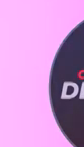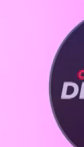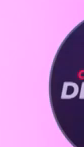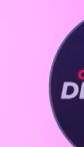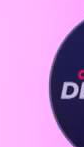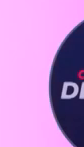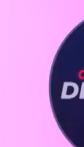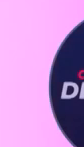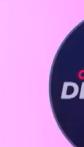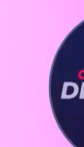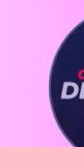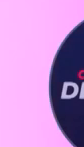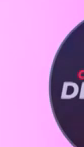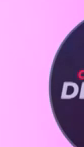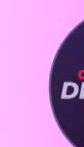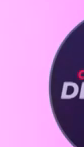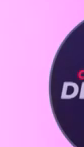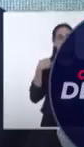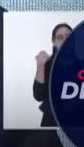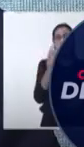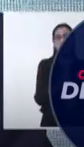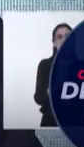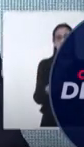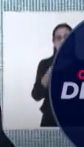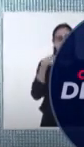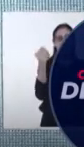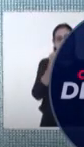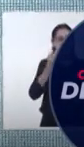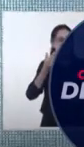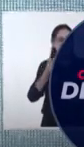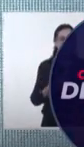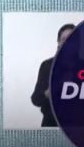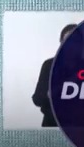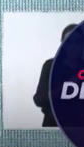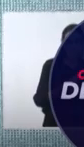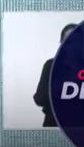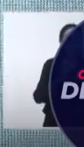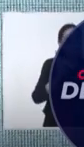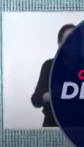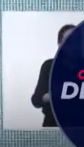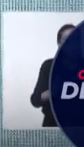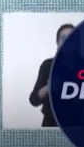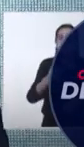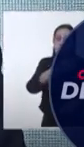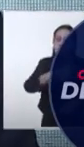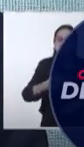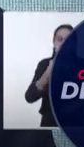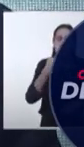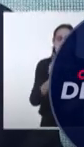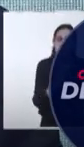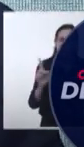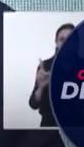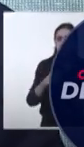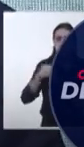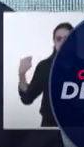que un poco nosotros lo estábamos viendo ya en las encuestas a partir de la primera semana de octubre, y que tiene como dos grandes patas. La primera, te